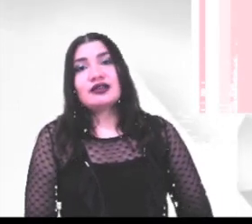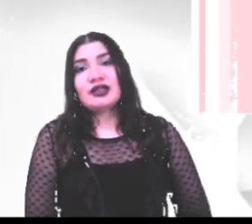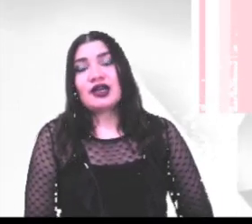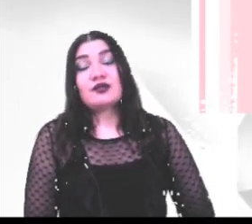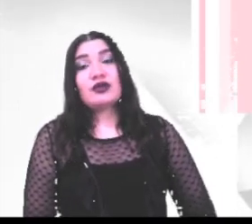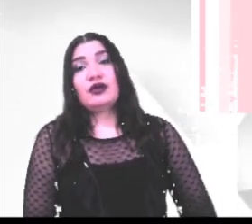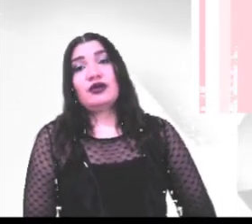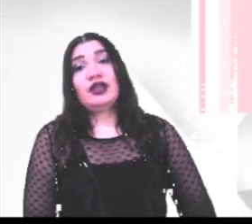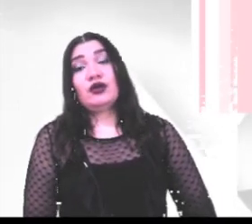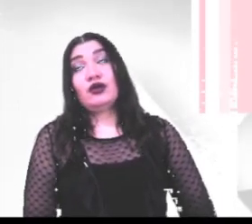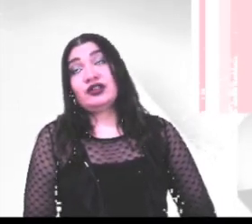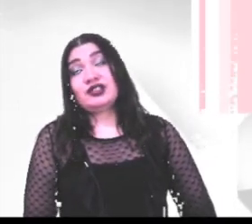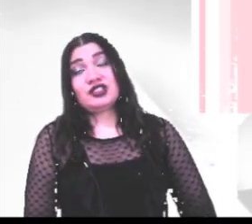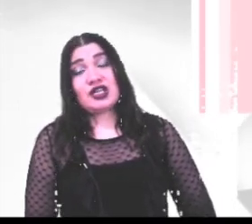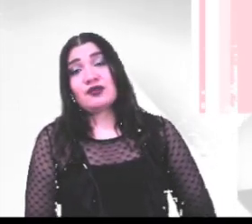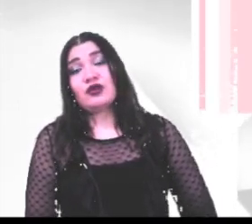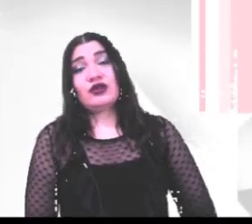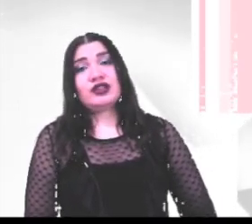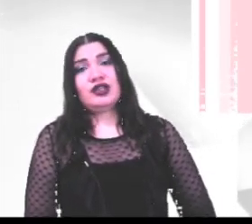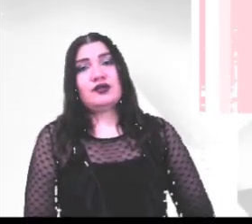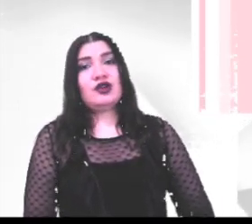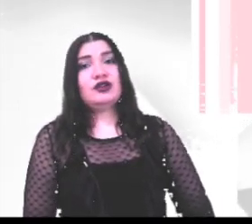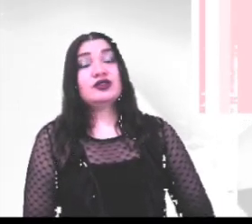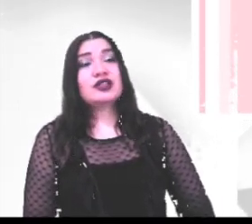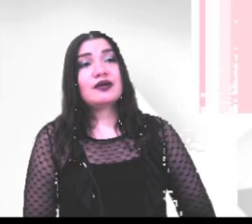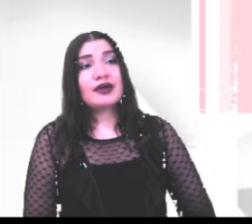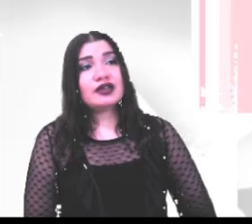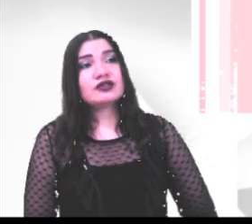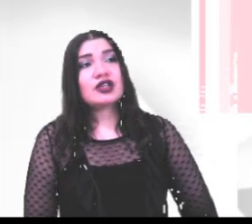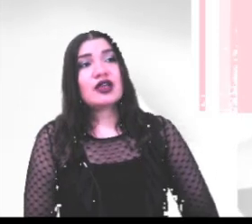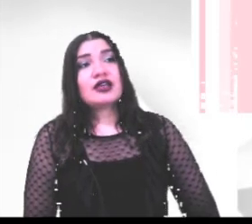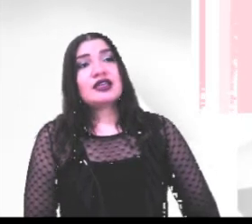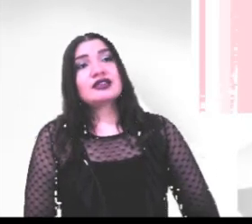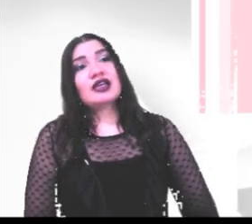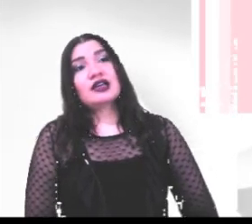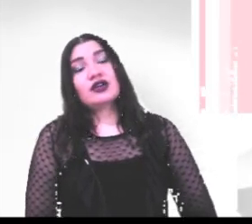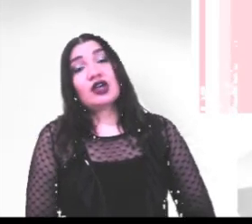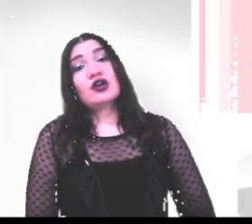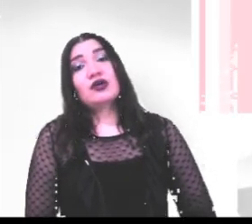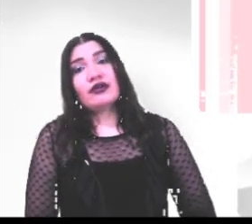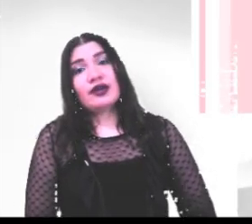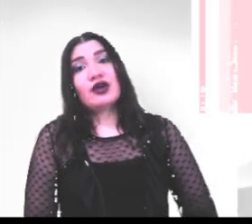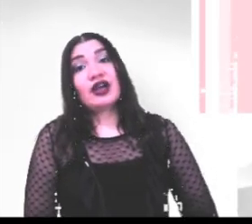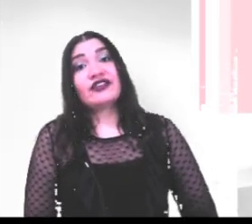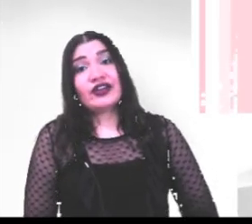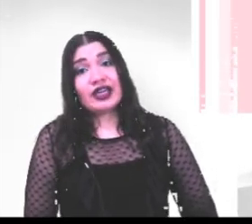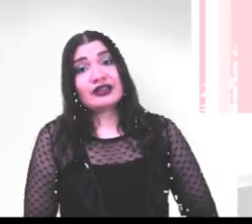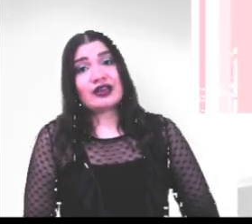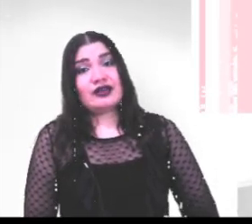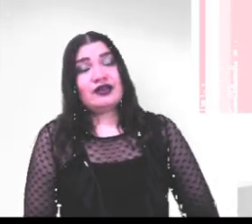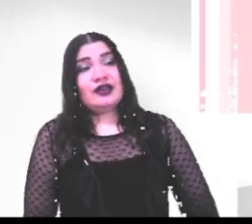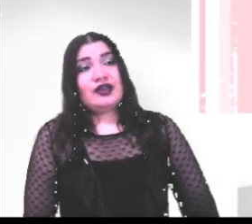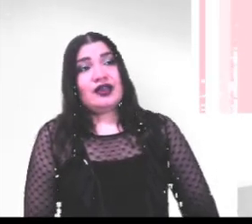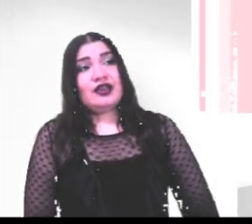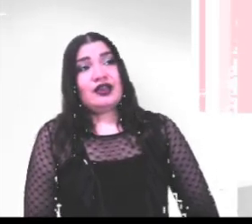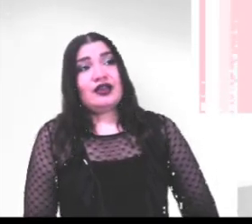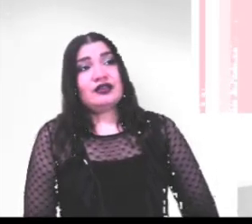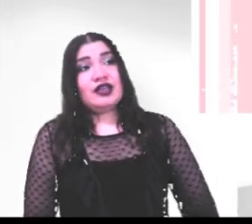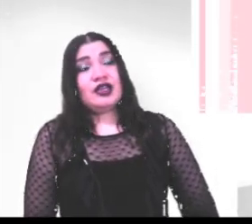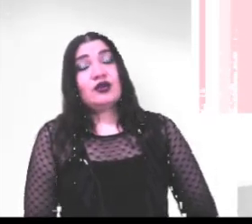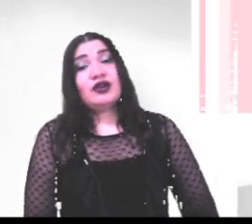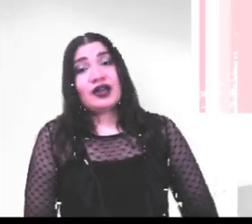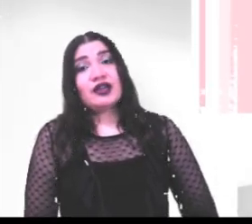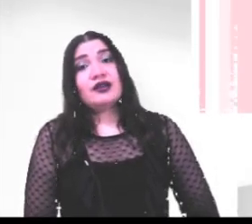ahí tiramos o desechamos lo que tenemos en nuestras y es algo que como vemos afecta y